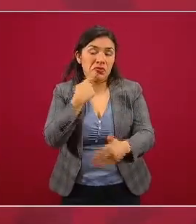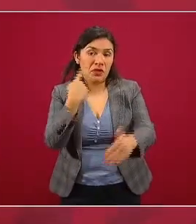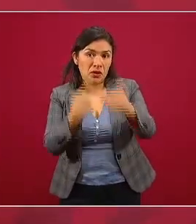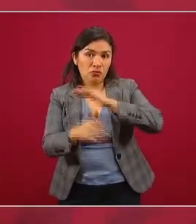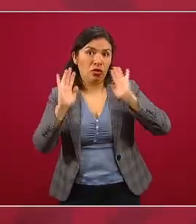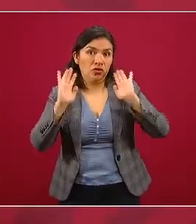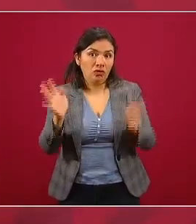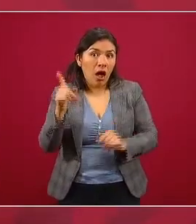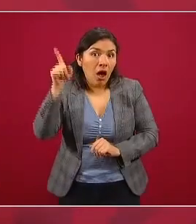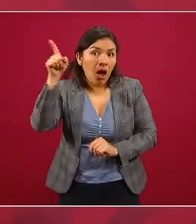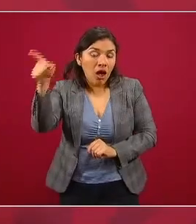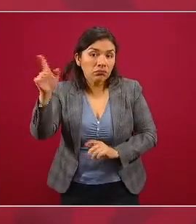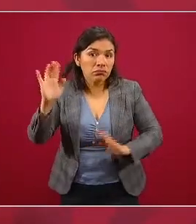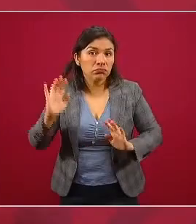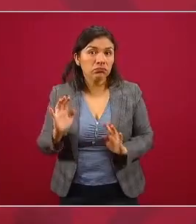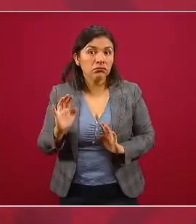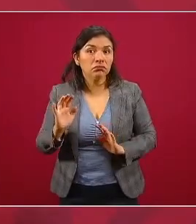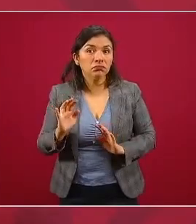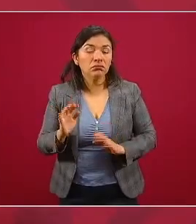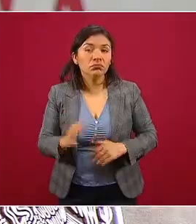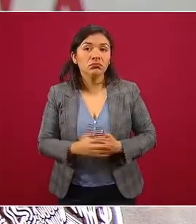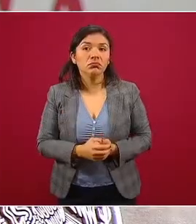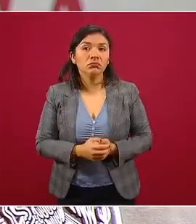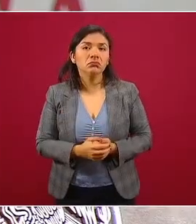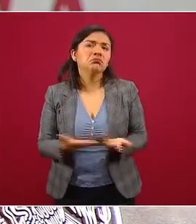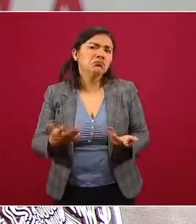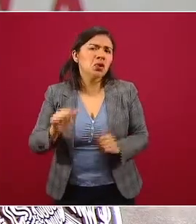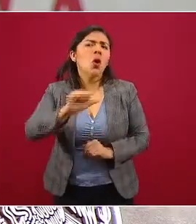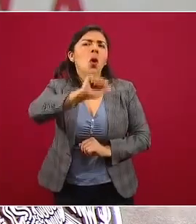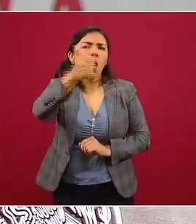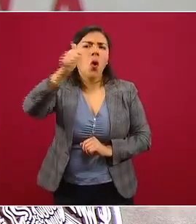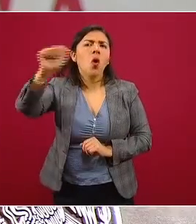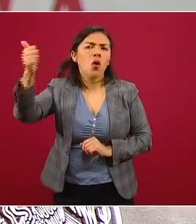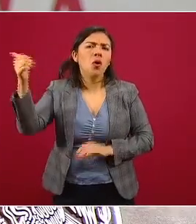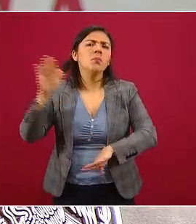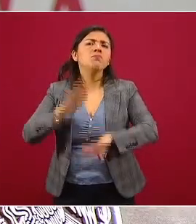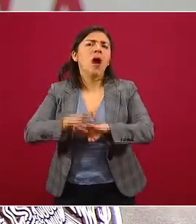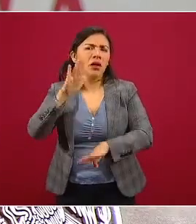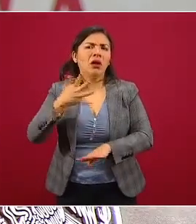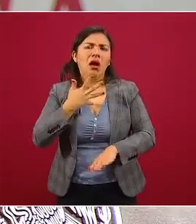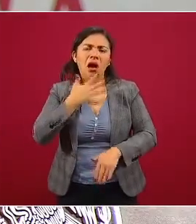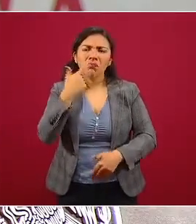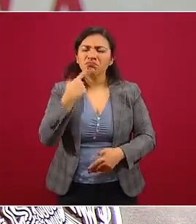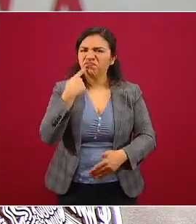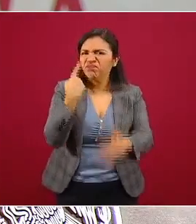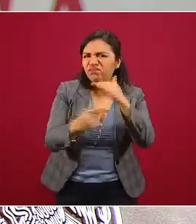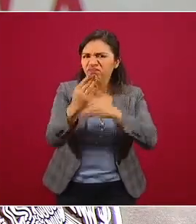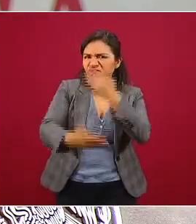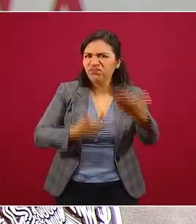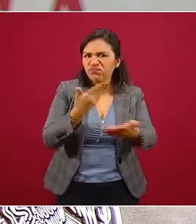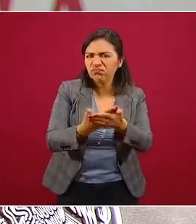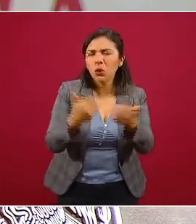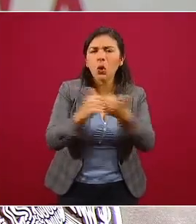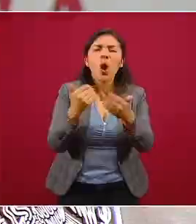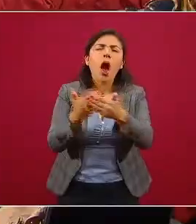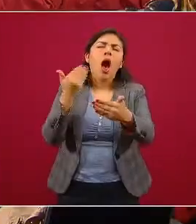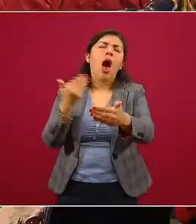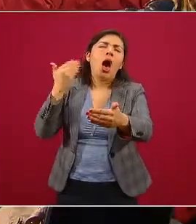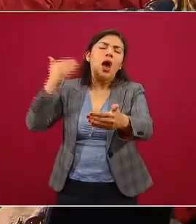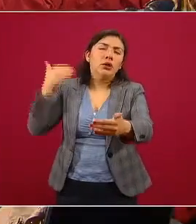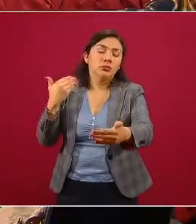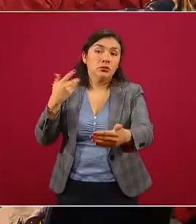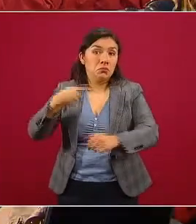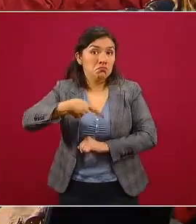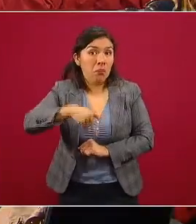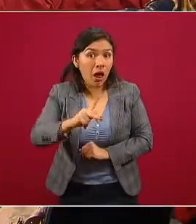denuncia y otras que se hayan presentado o que vengan de tiempo atrás. Nosotros